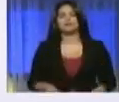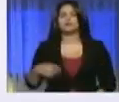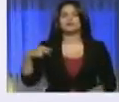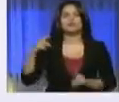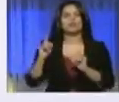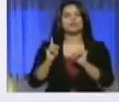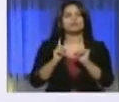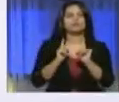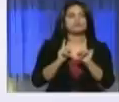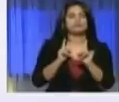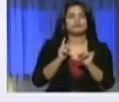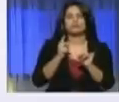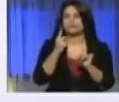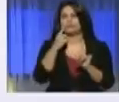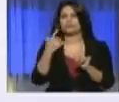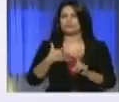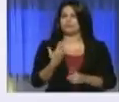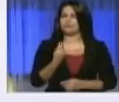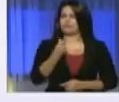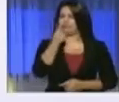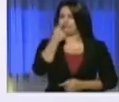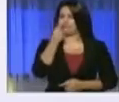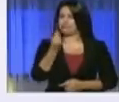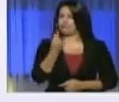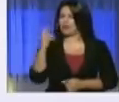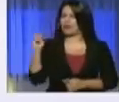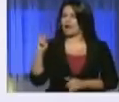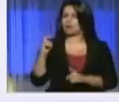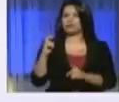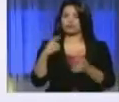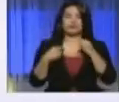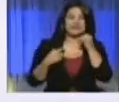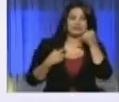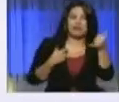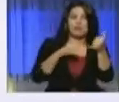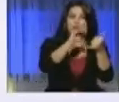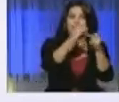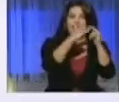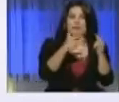raro. Cuadrante seguridad. Me está siguiendo un carro así, así, así.